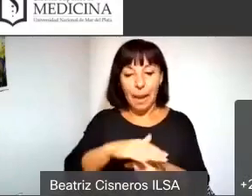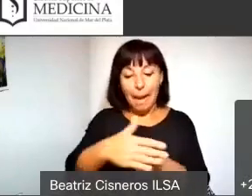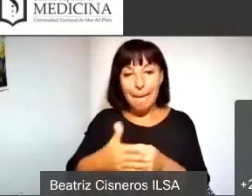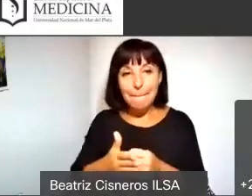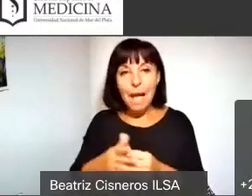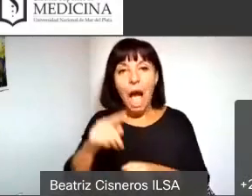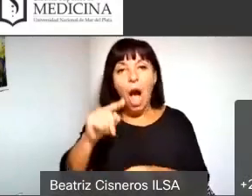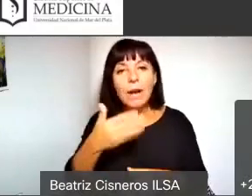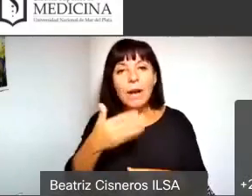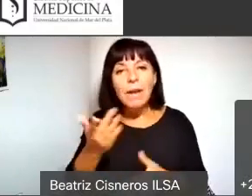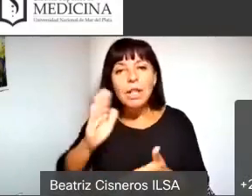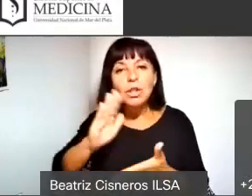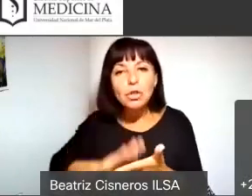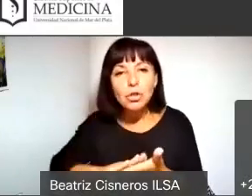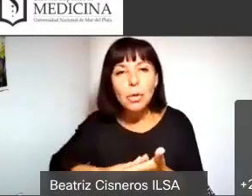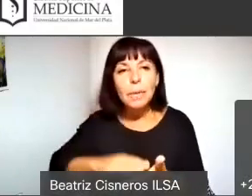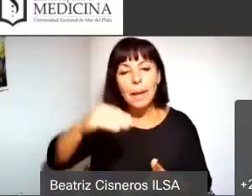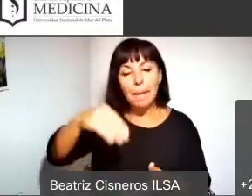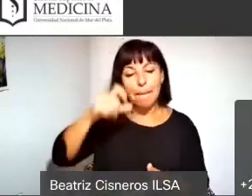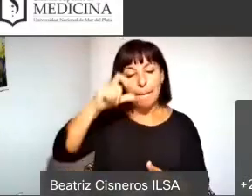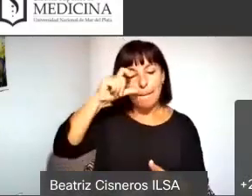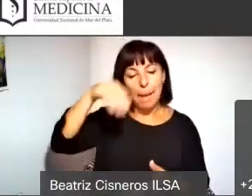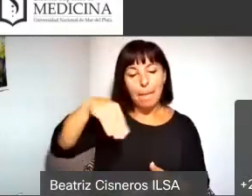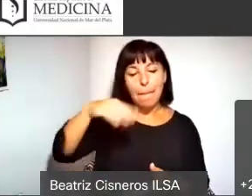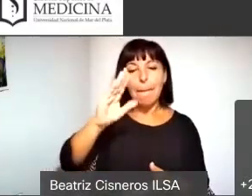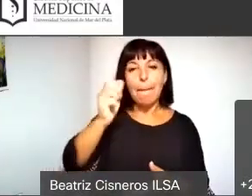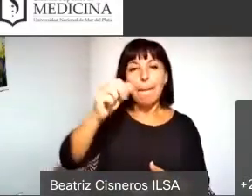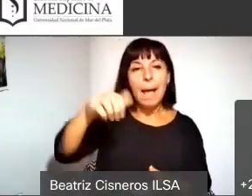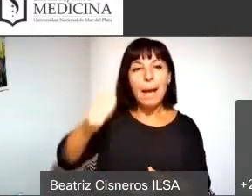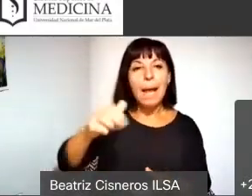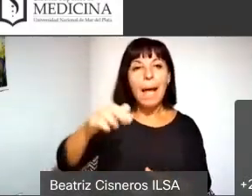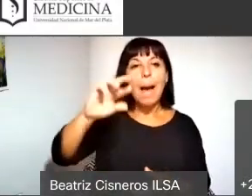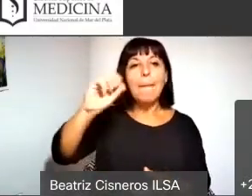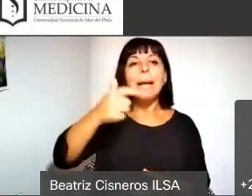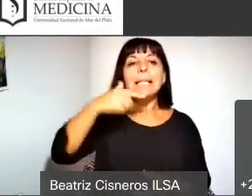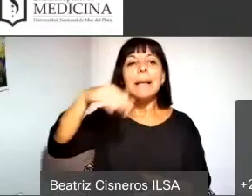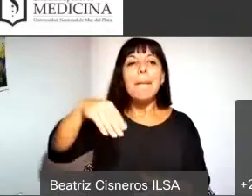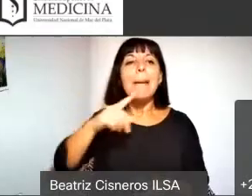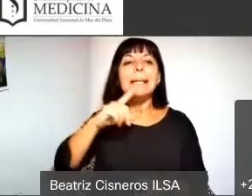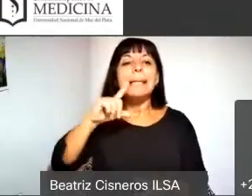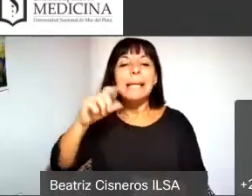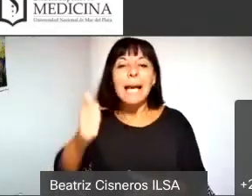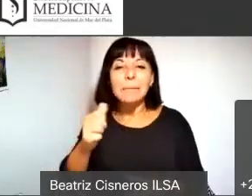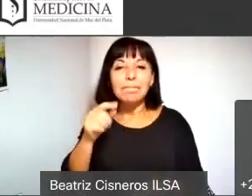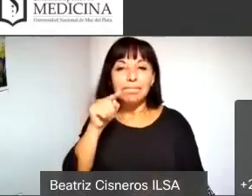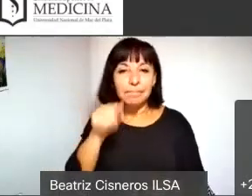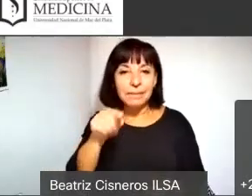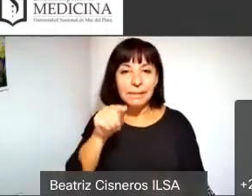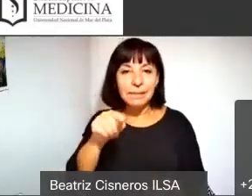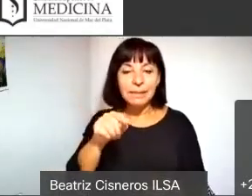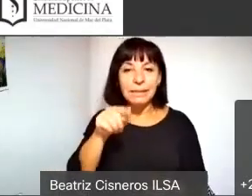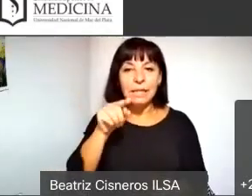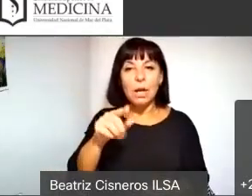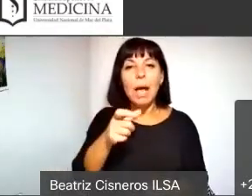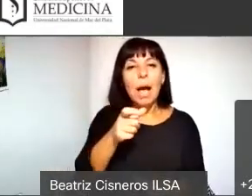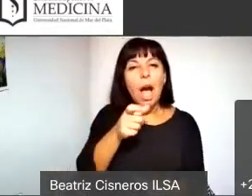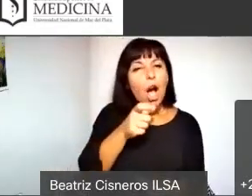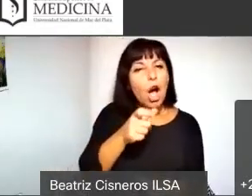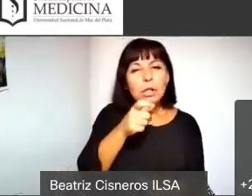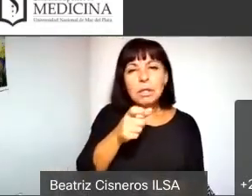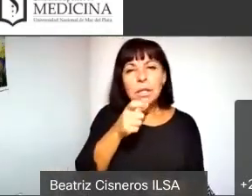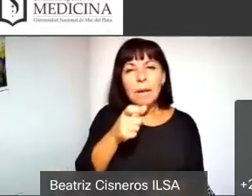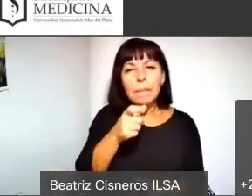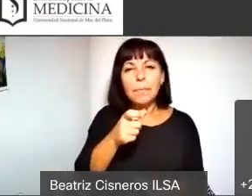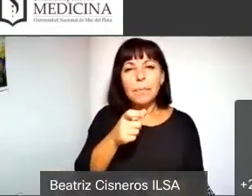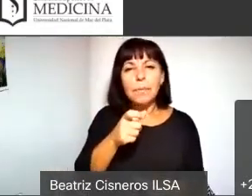Vamos a hablar ahora sobre la membrana plasmática. Y creo que quizás este sea uno de los conceptos, lo que tenga que ver